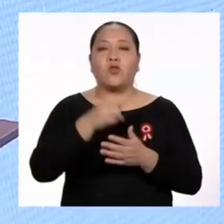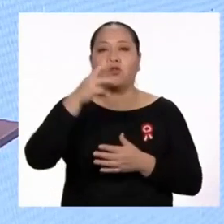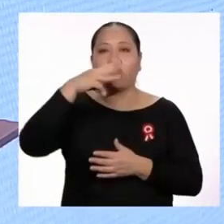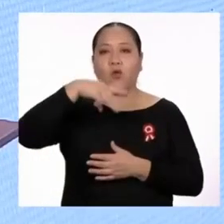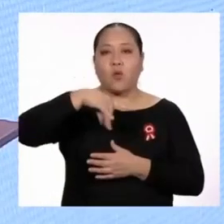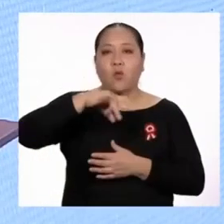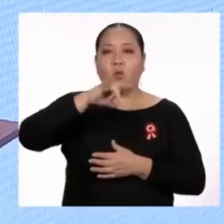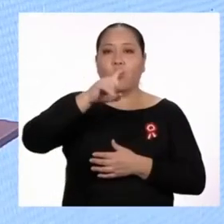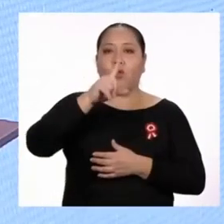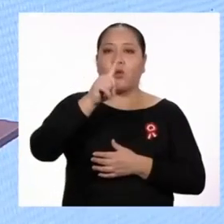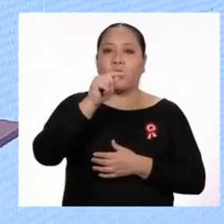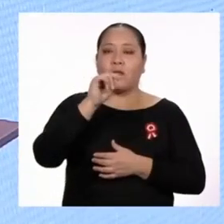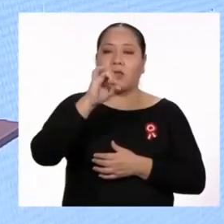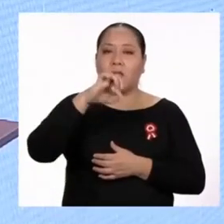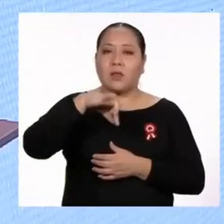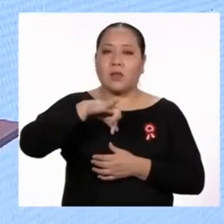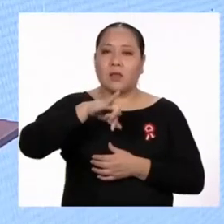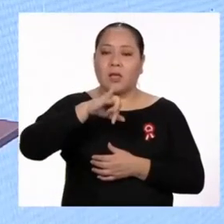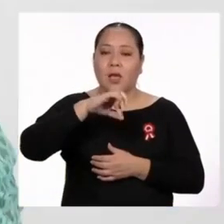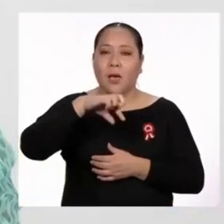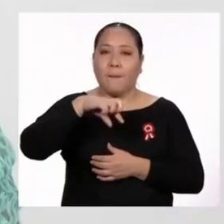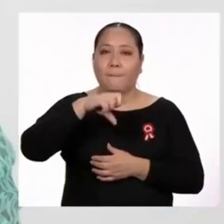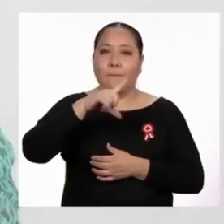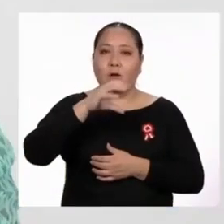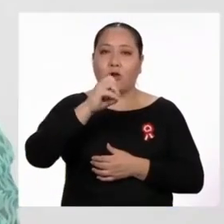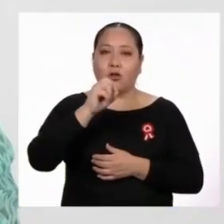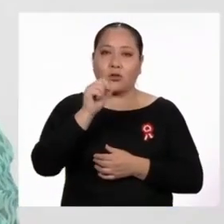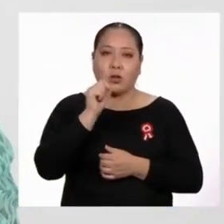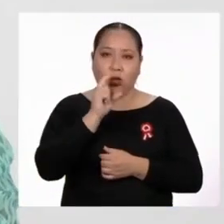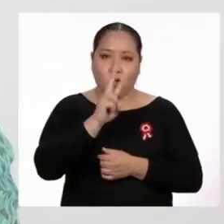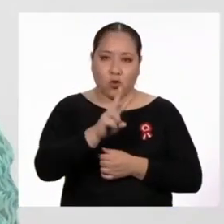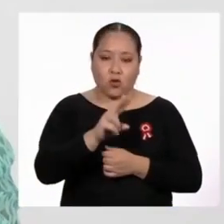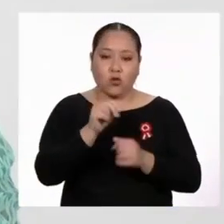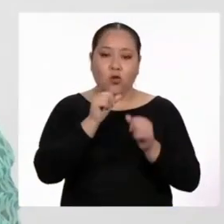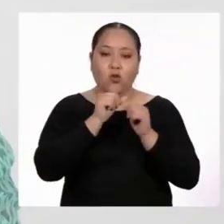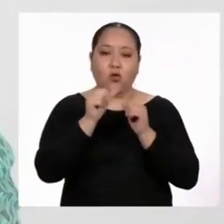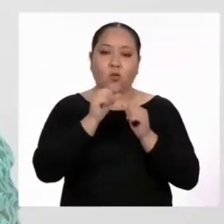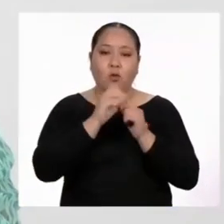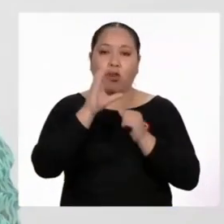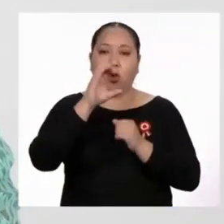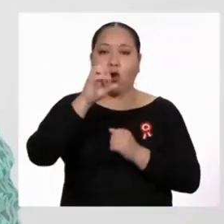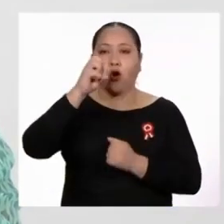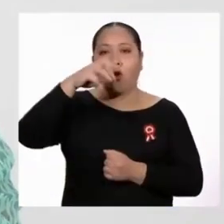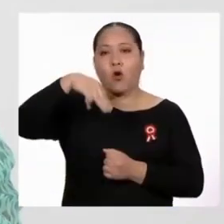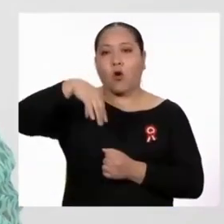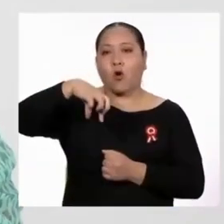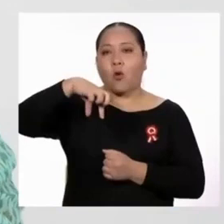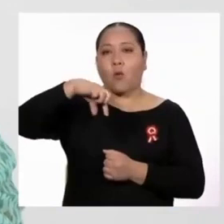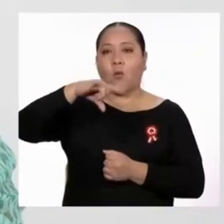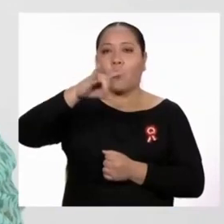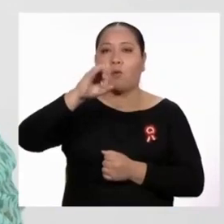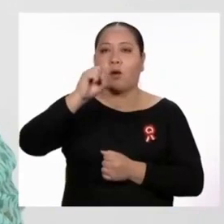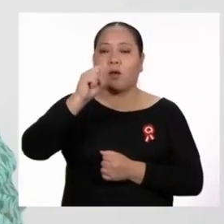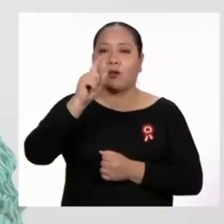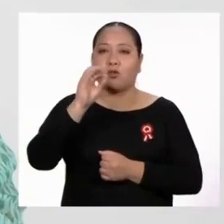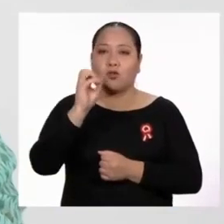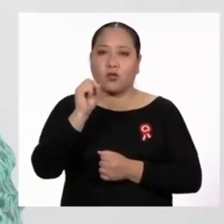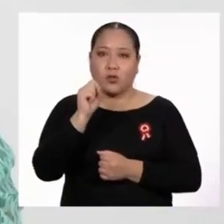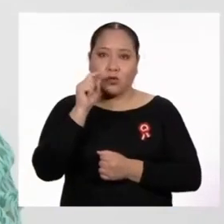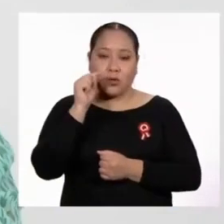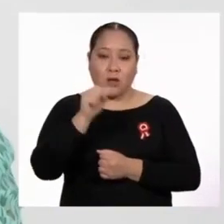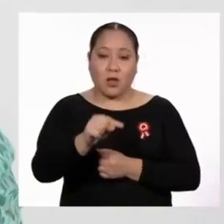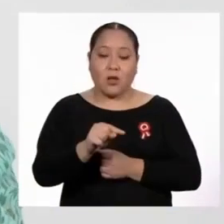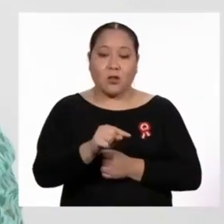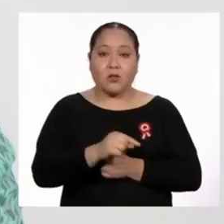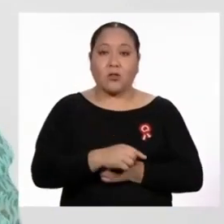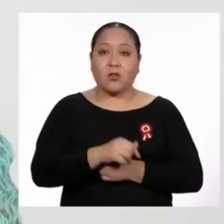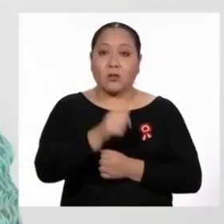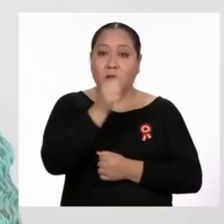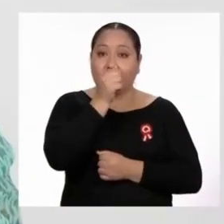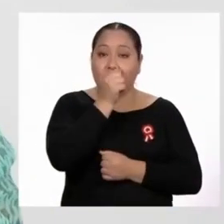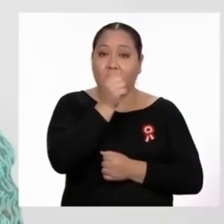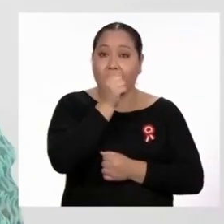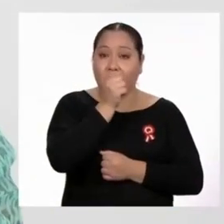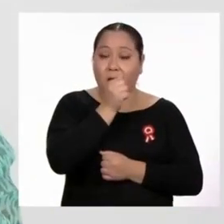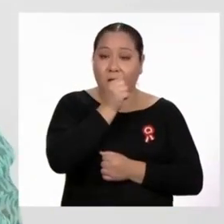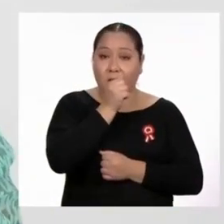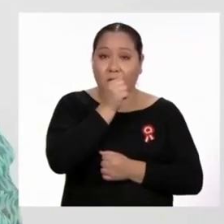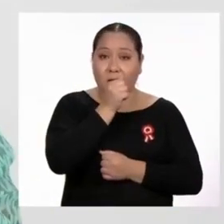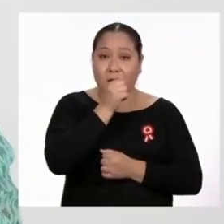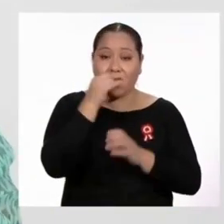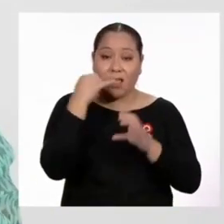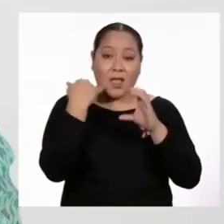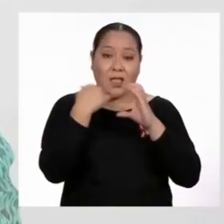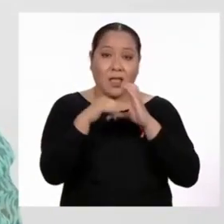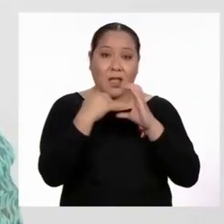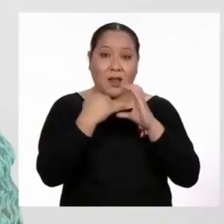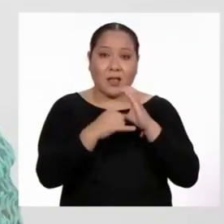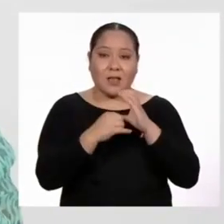2 son números compuestos. Y es por eso que todos los secretos en cuestiones de internet y en seguridad decimos